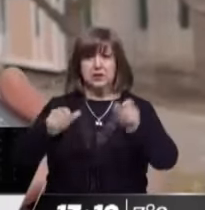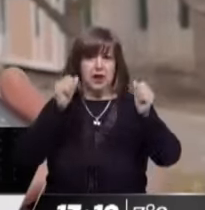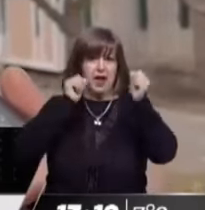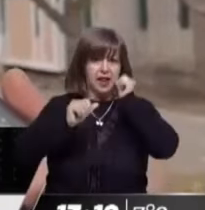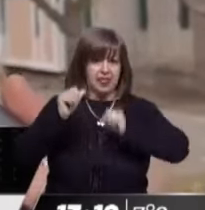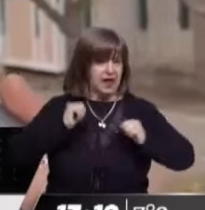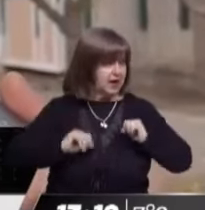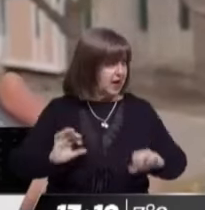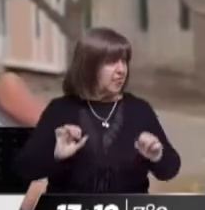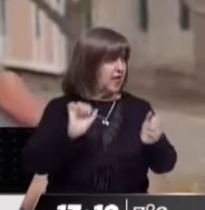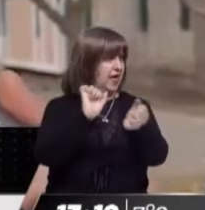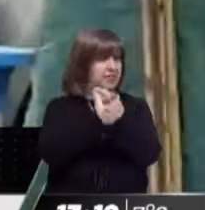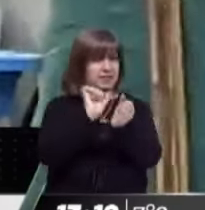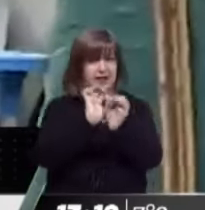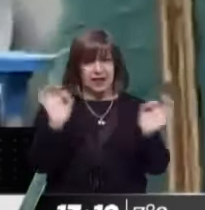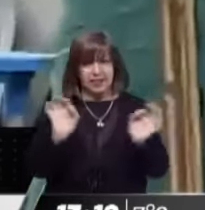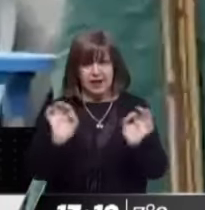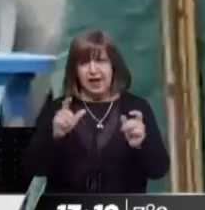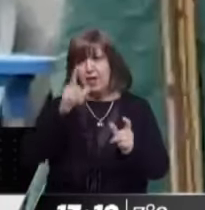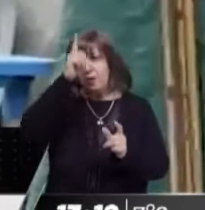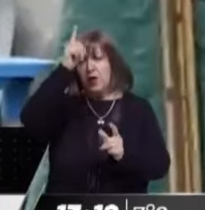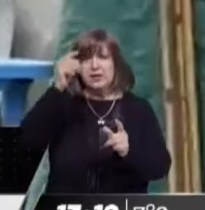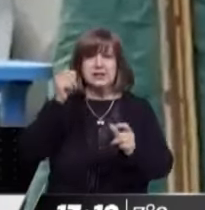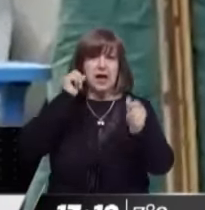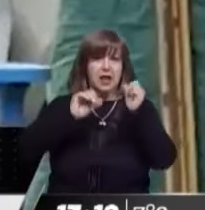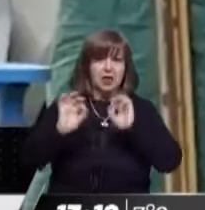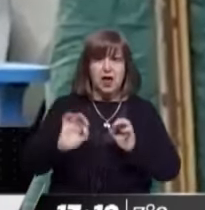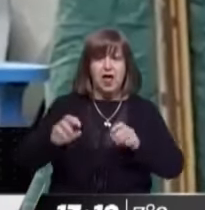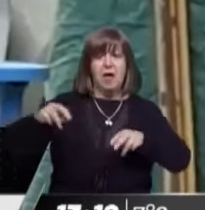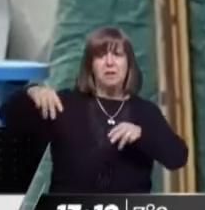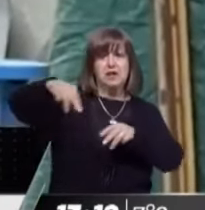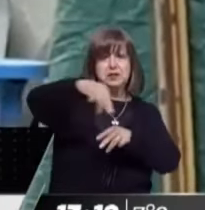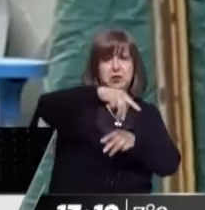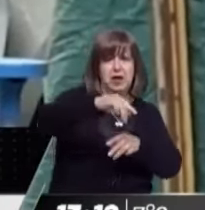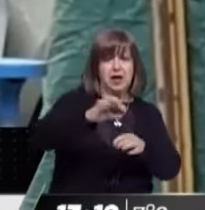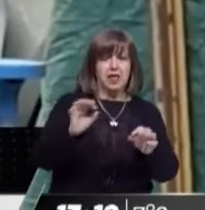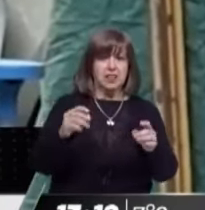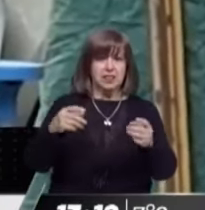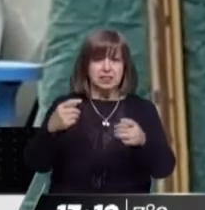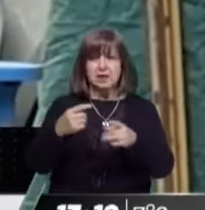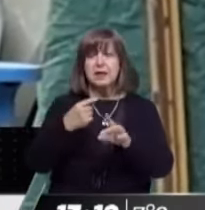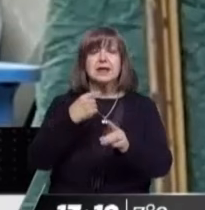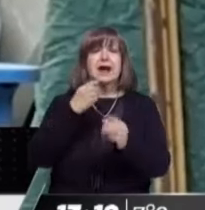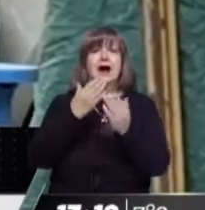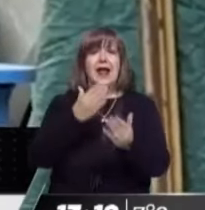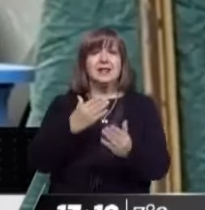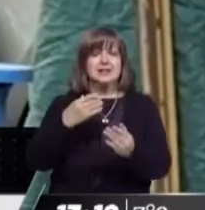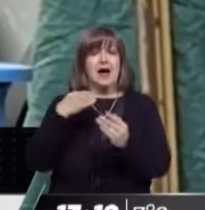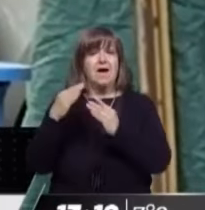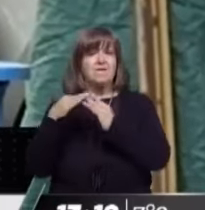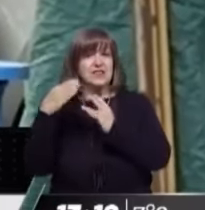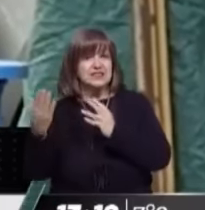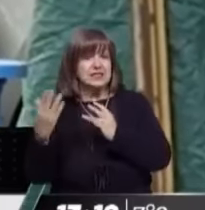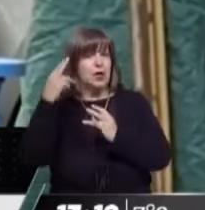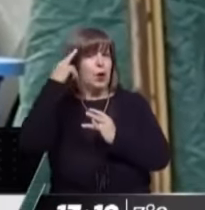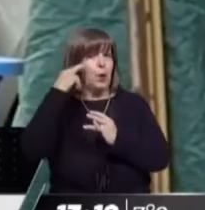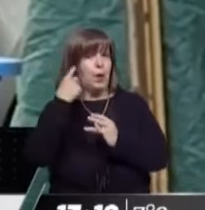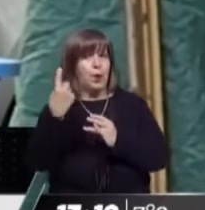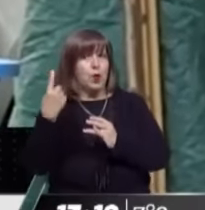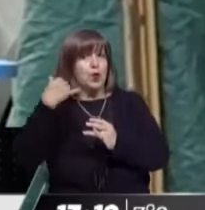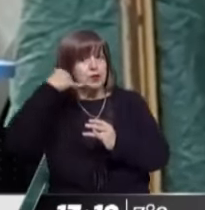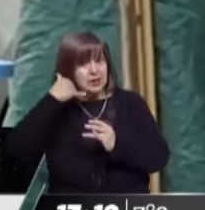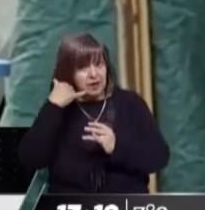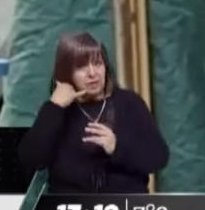ni los detenidos, ni los policías, ni ningún transeúnte. Ingresó el llamado por un vecino 911 que estaban viendo la sustracción de los autores